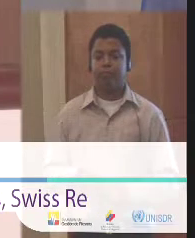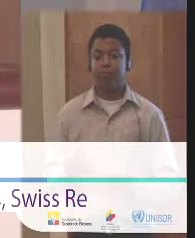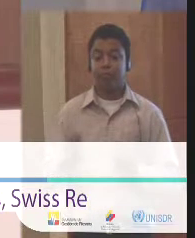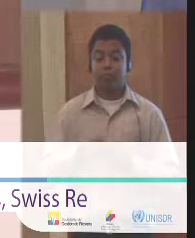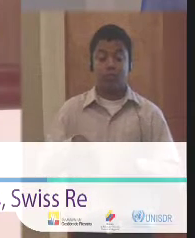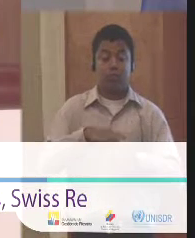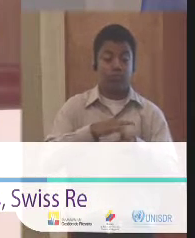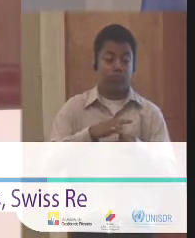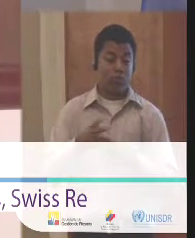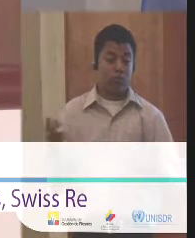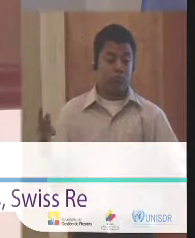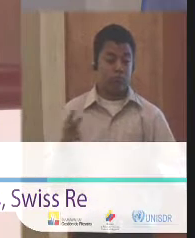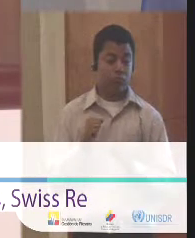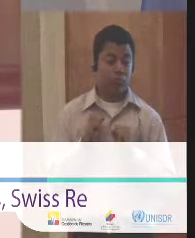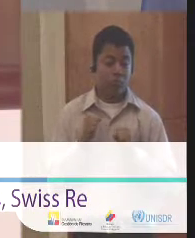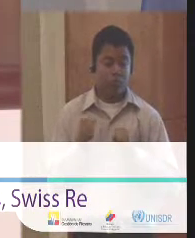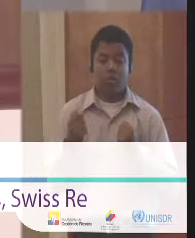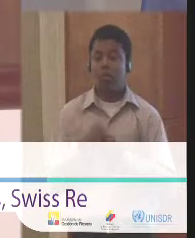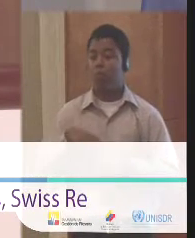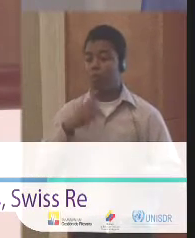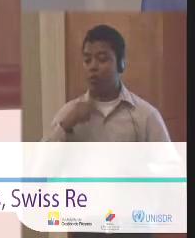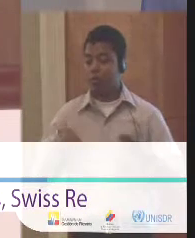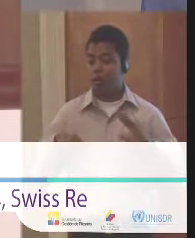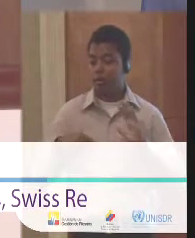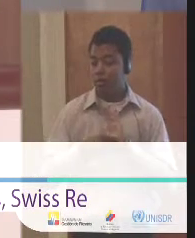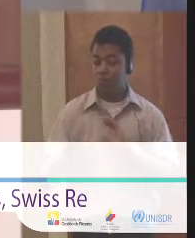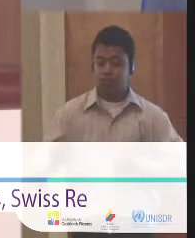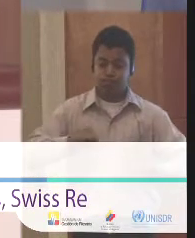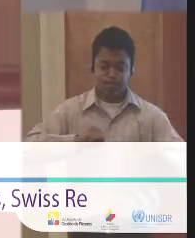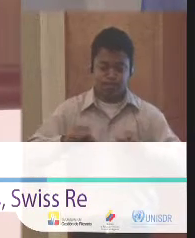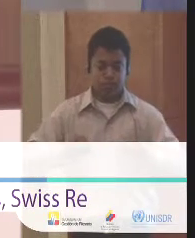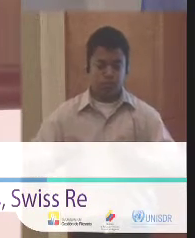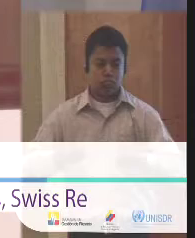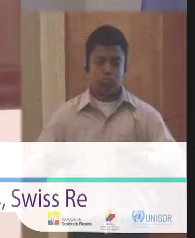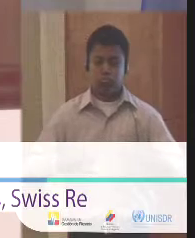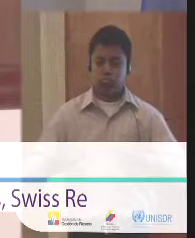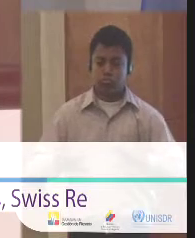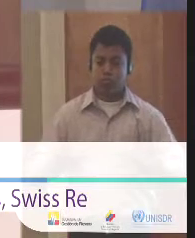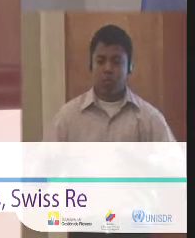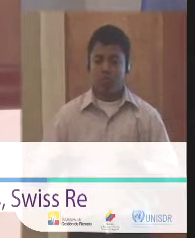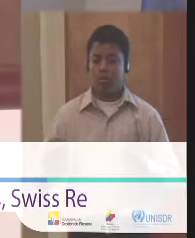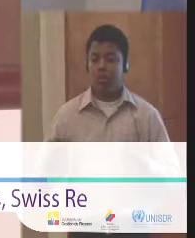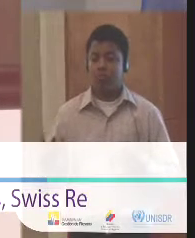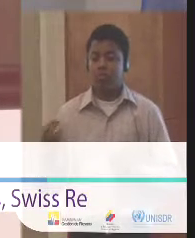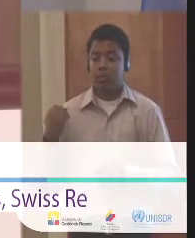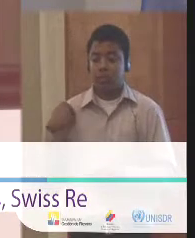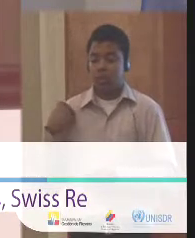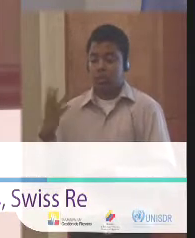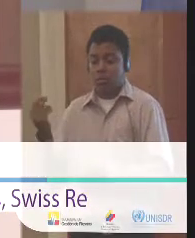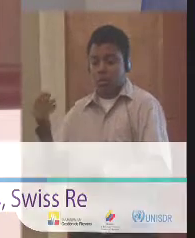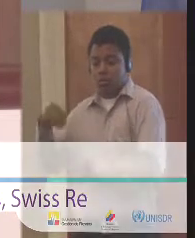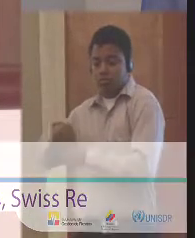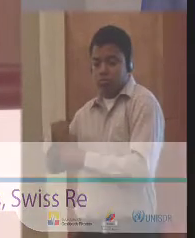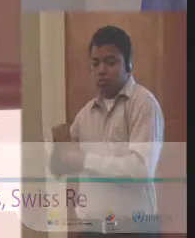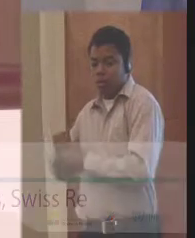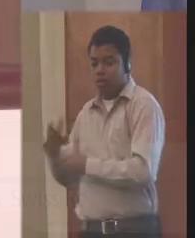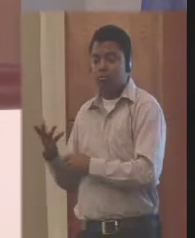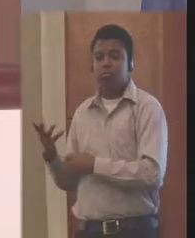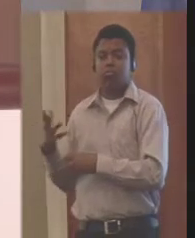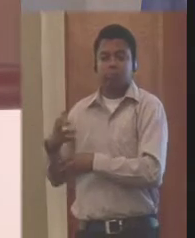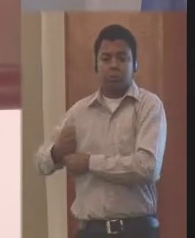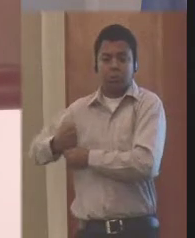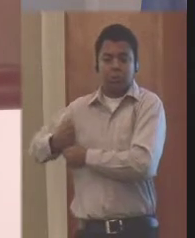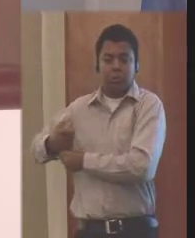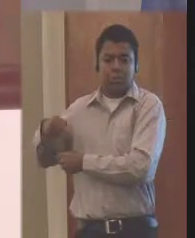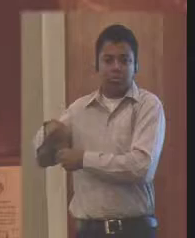Lo que falta mucho de los gobiernos es una visión holística de riesgo, sea una figura que llamamos de CRO, Chief Risk Officer, un jefe